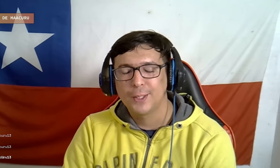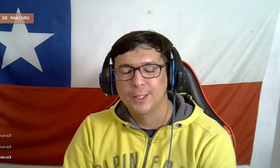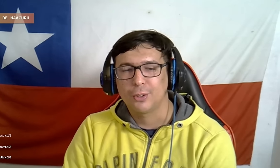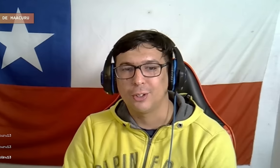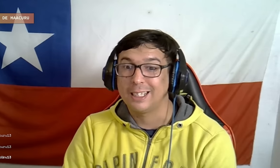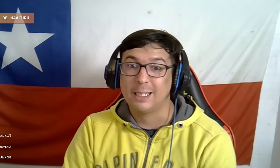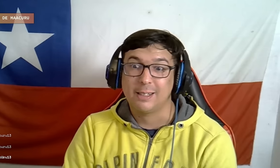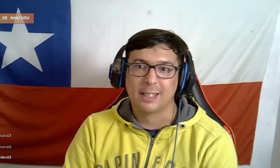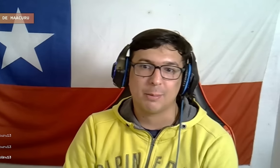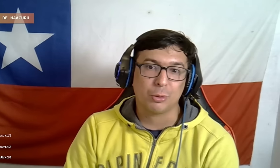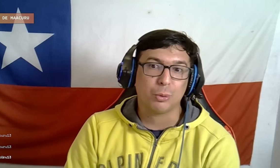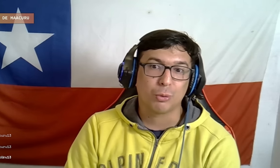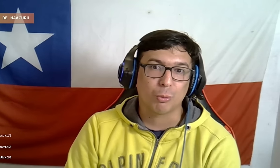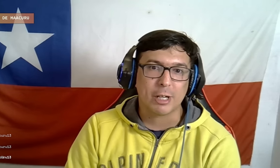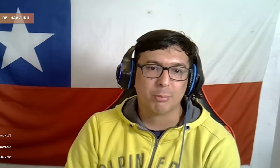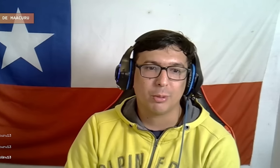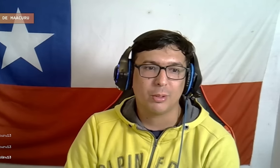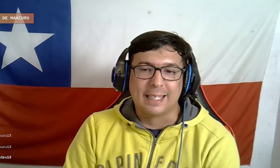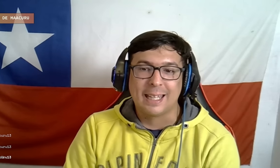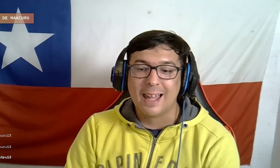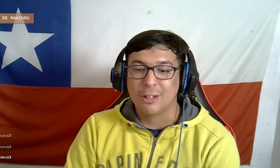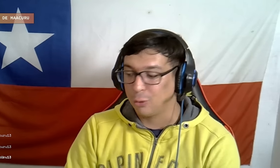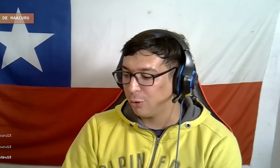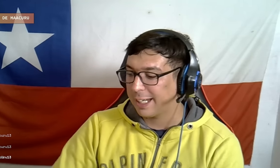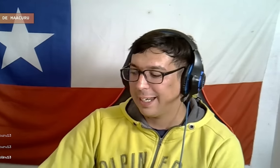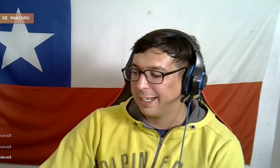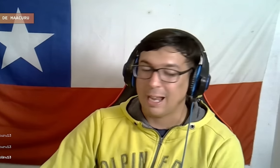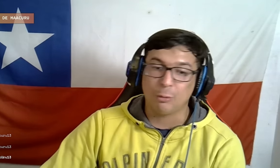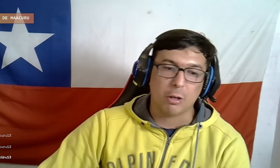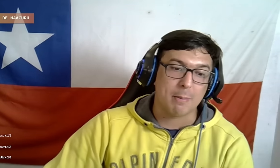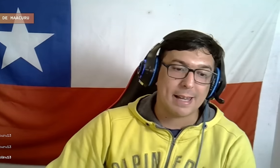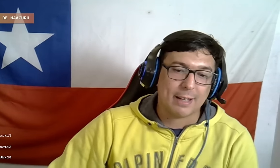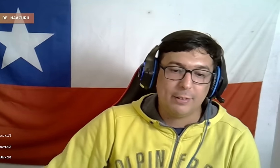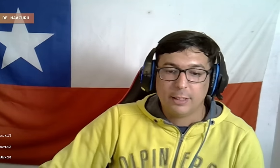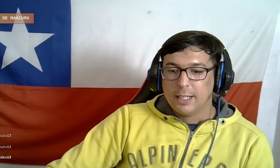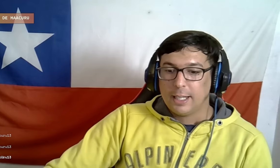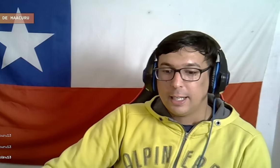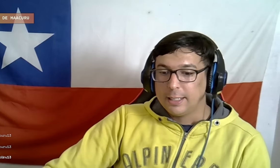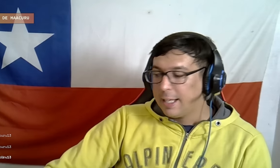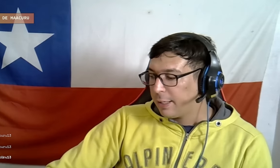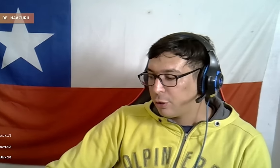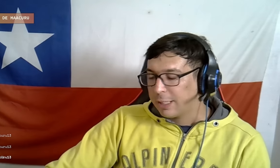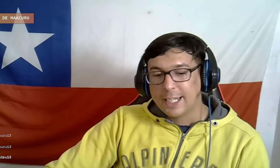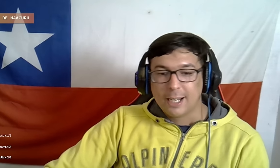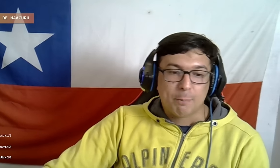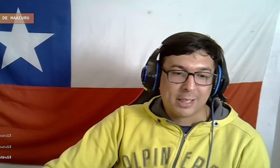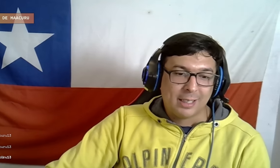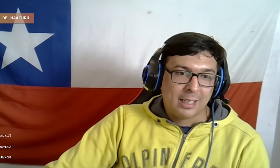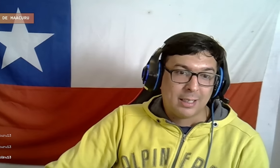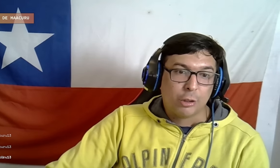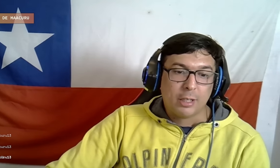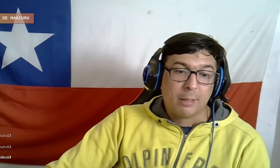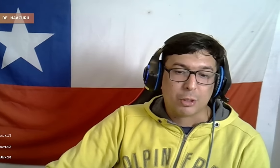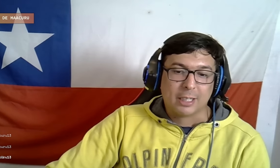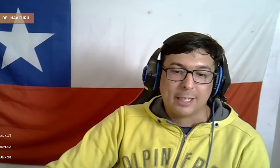superando, donde se quemó todo su cuerpo. Y nada, son cosas que a uno los marca, ¿viste? Y nada, yo quería compartirle